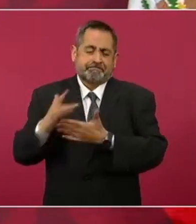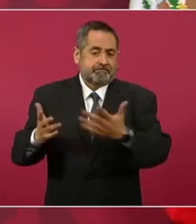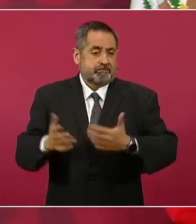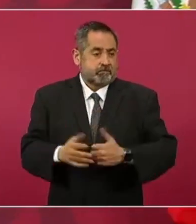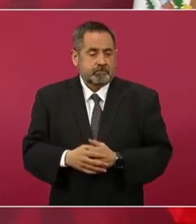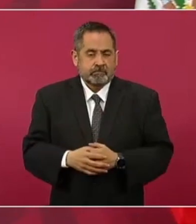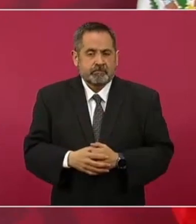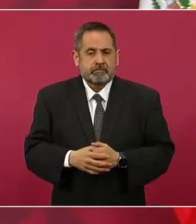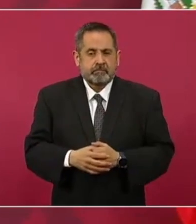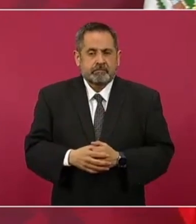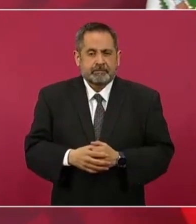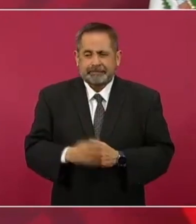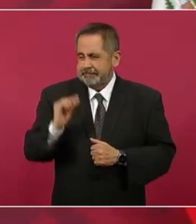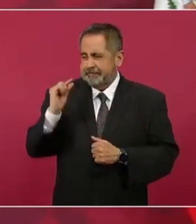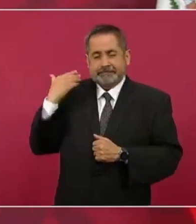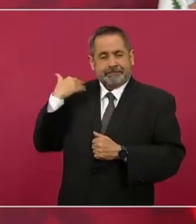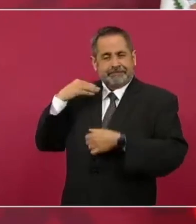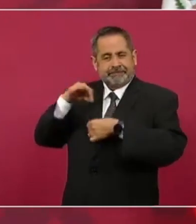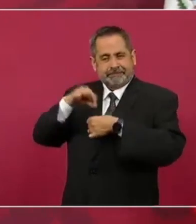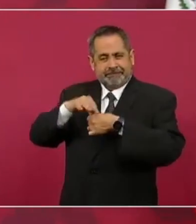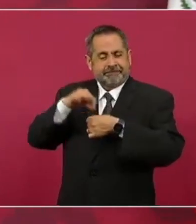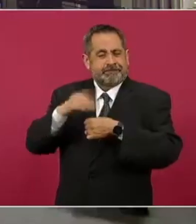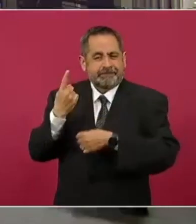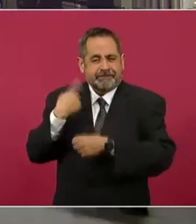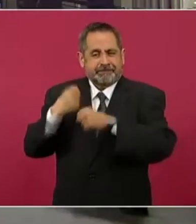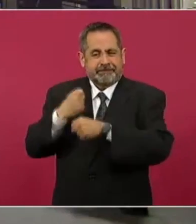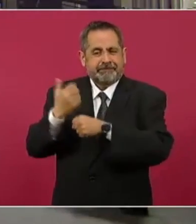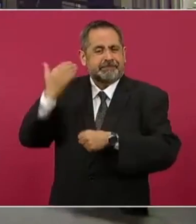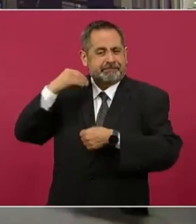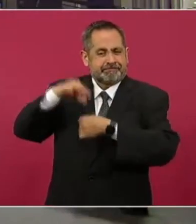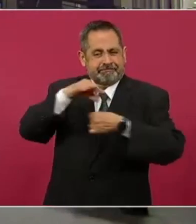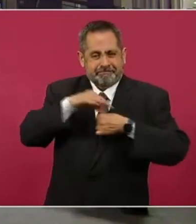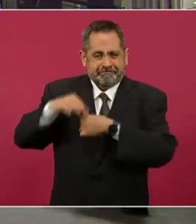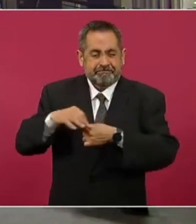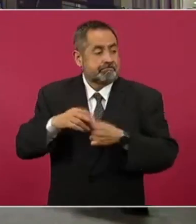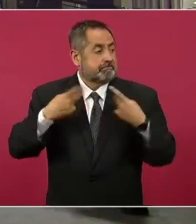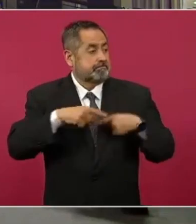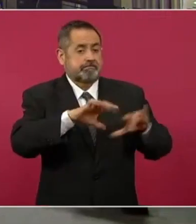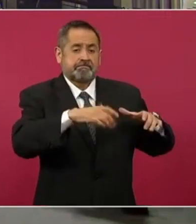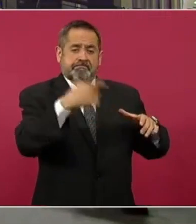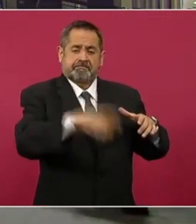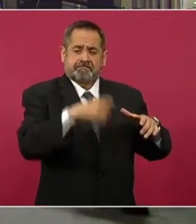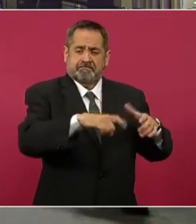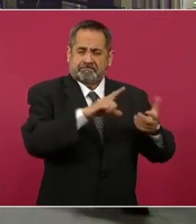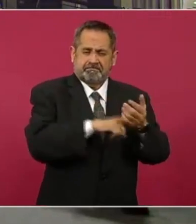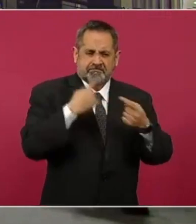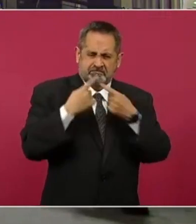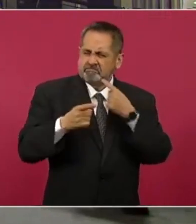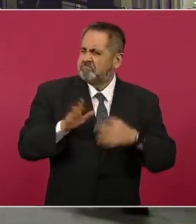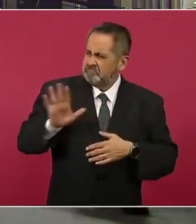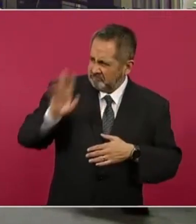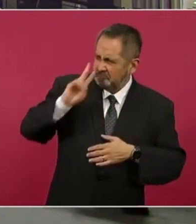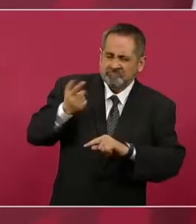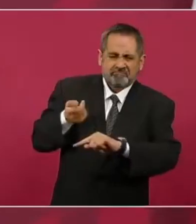Ahora, en esta elección intermedia del año pasado, que decían los potentados, ¿no?, los conservadores,